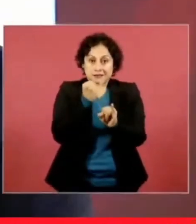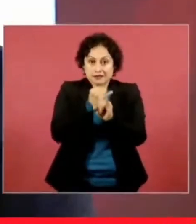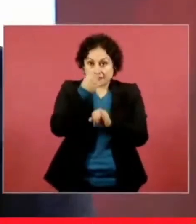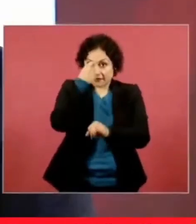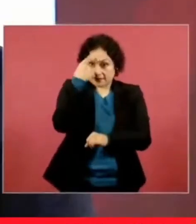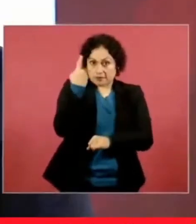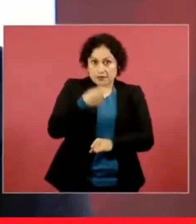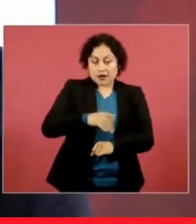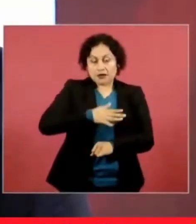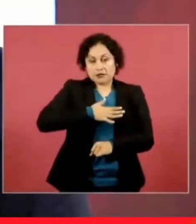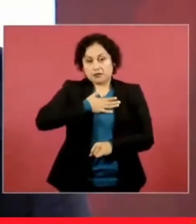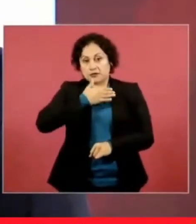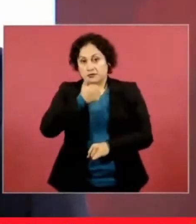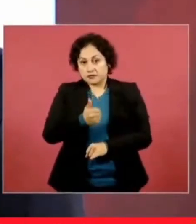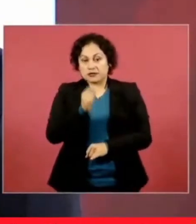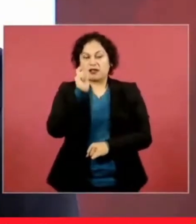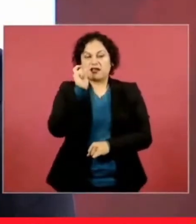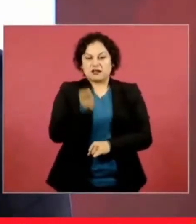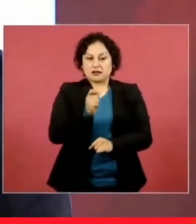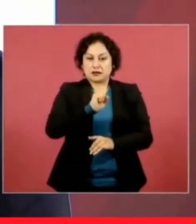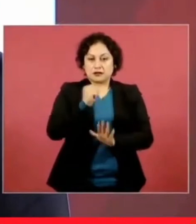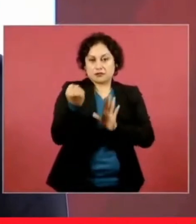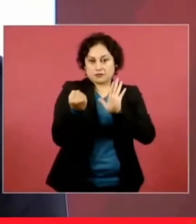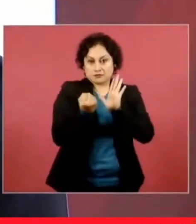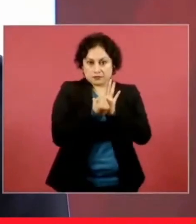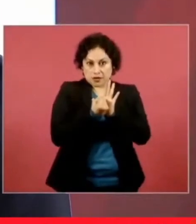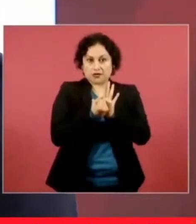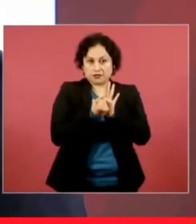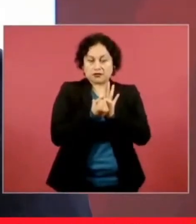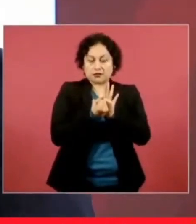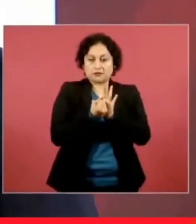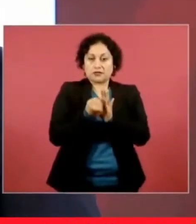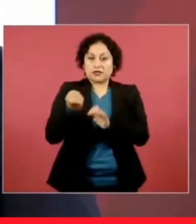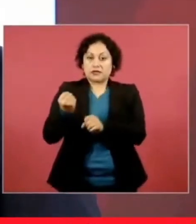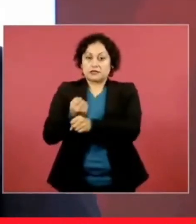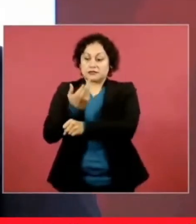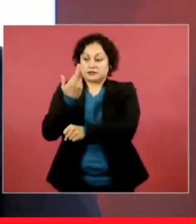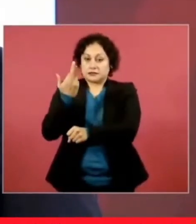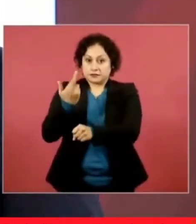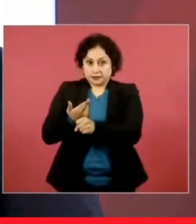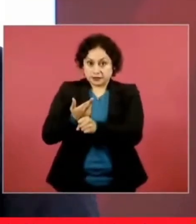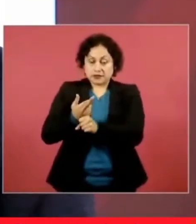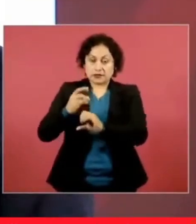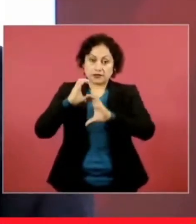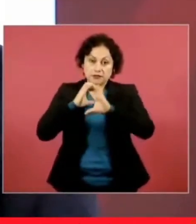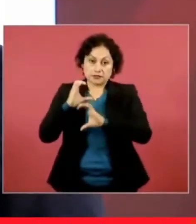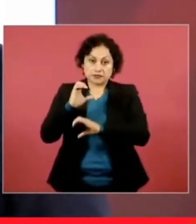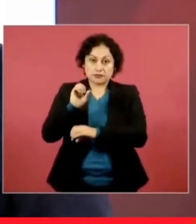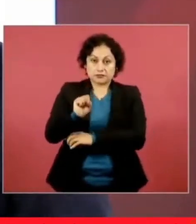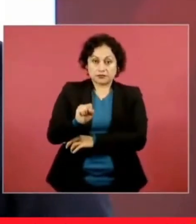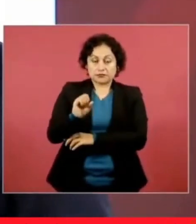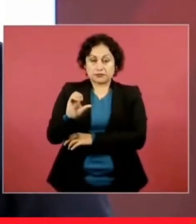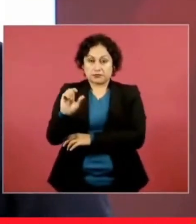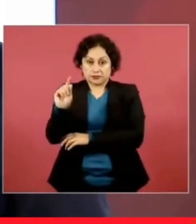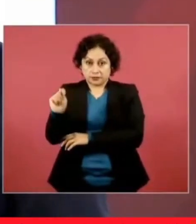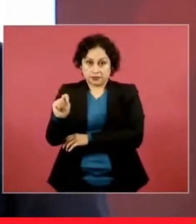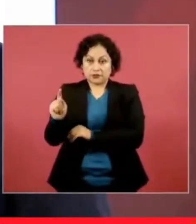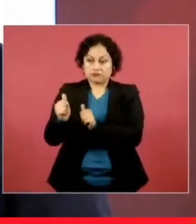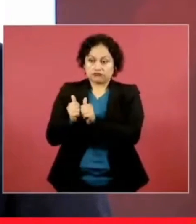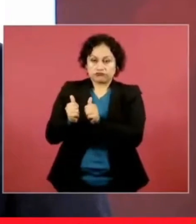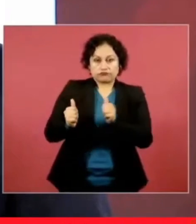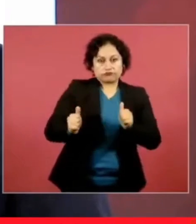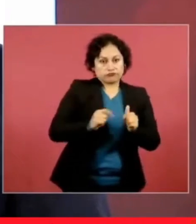Bueno, es una marca de Frontel, un organismo dependiente de la Secretaría de Infraestructura, Comunicaciones y Transportes, que